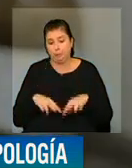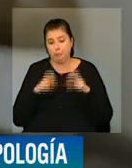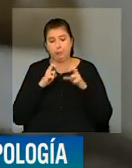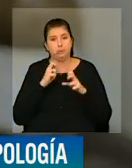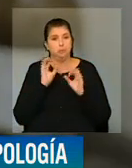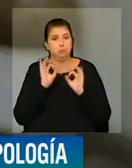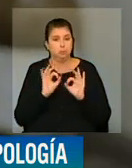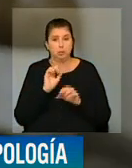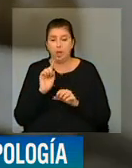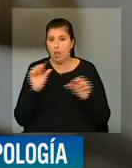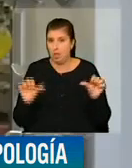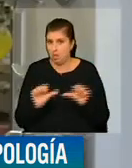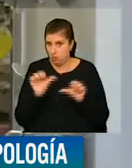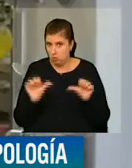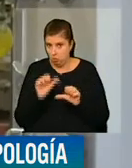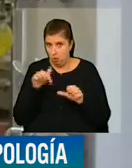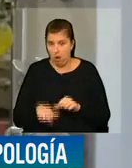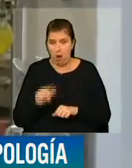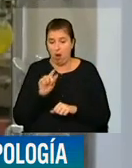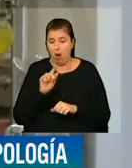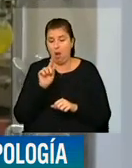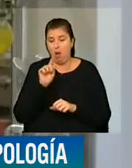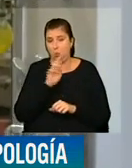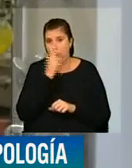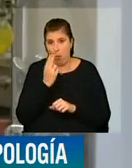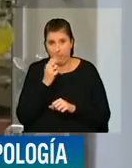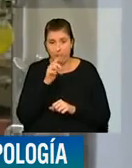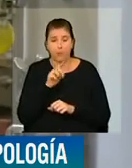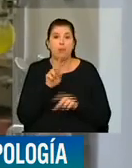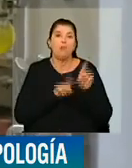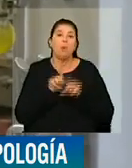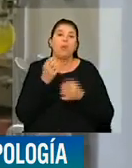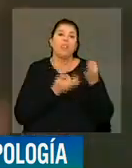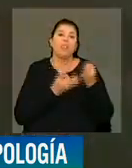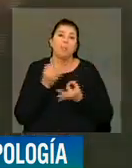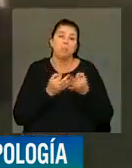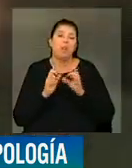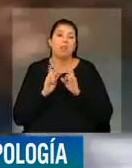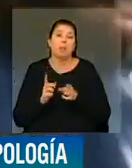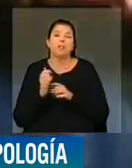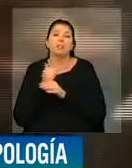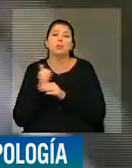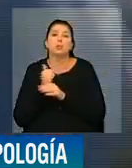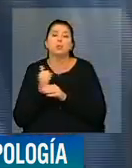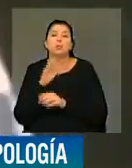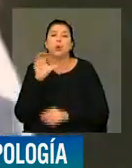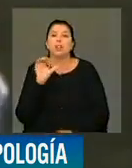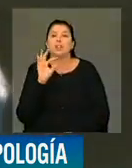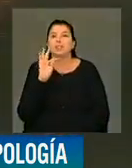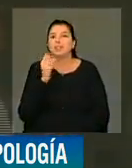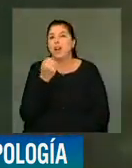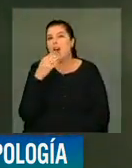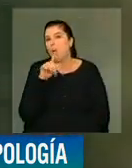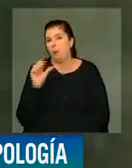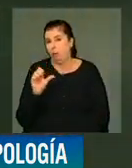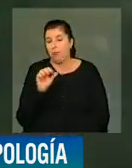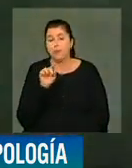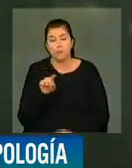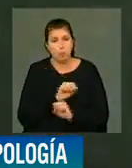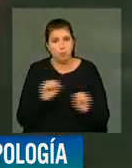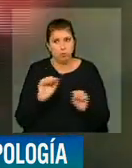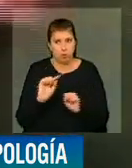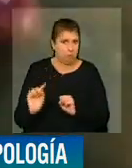Uruguay con el trabajo de la Facultad de Química y el Instituto Clemente Estable. De esta forma, el país podría ser pionero en el tratamiento de esta sustancia,